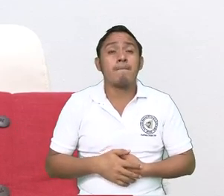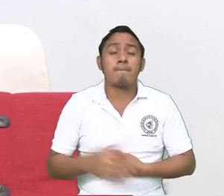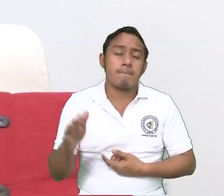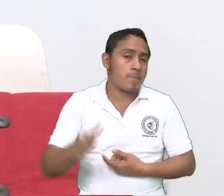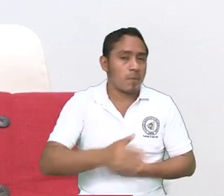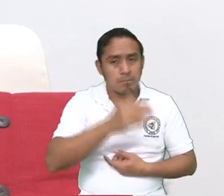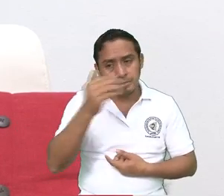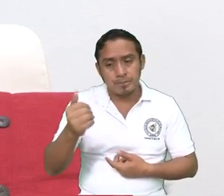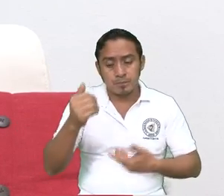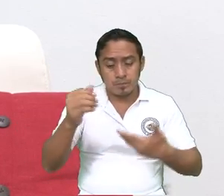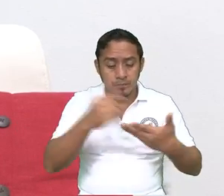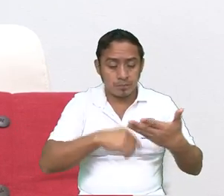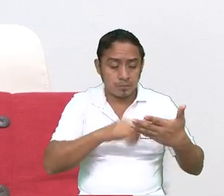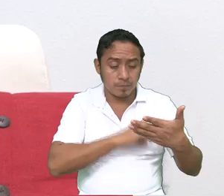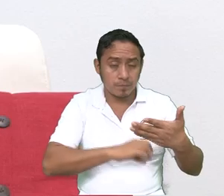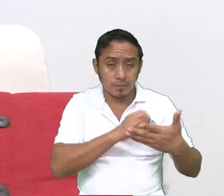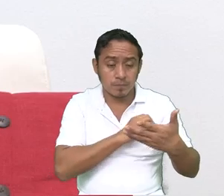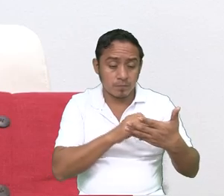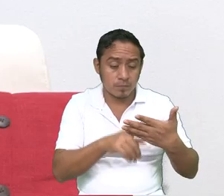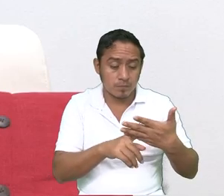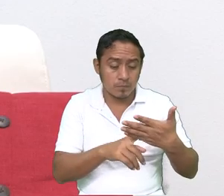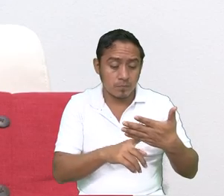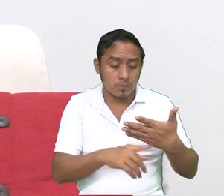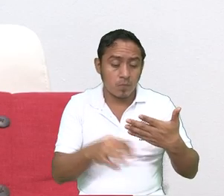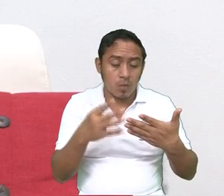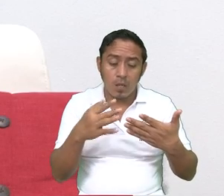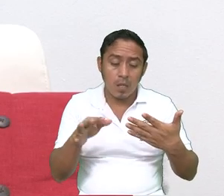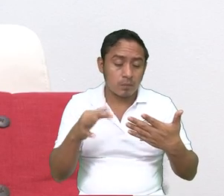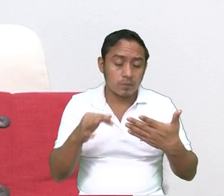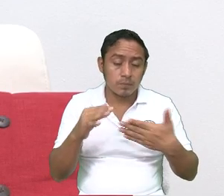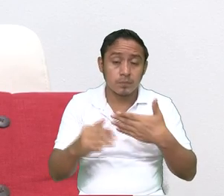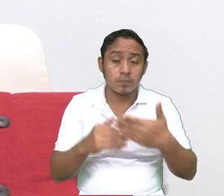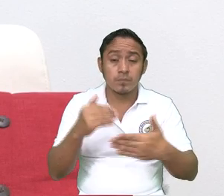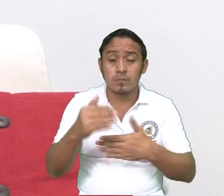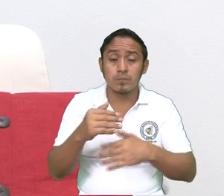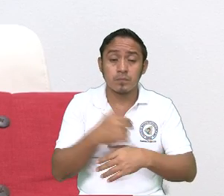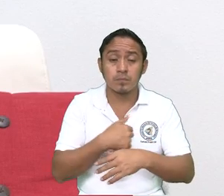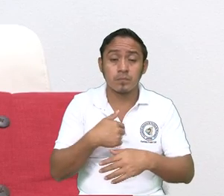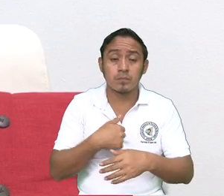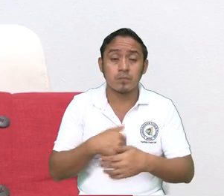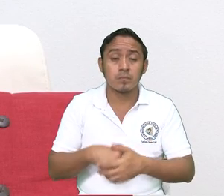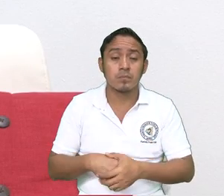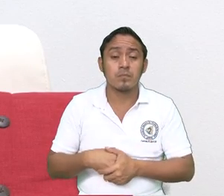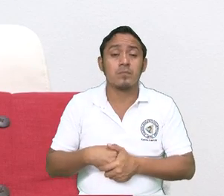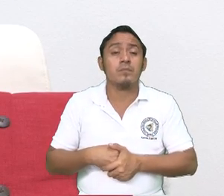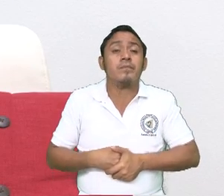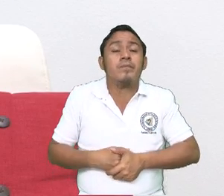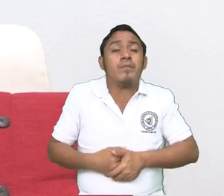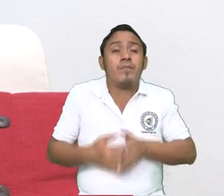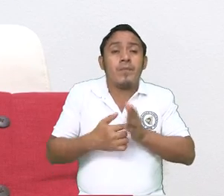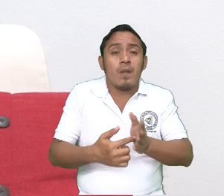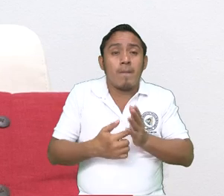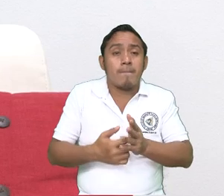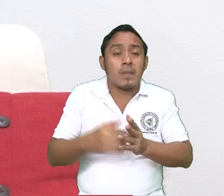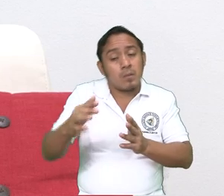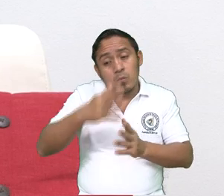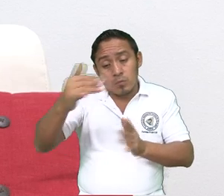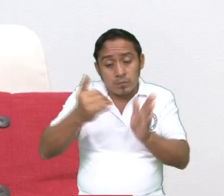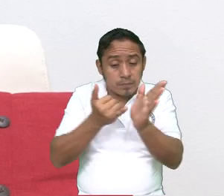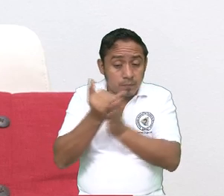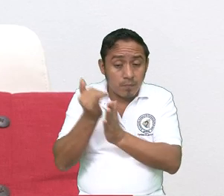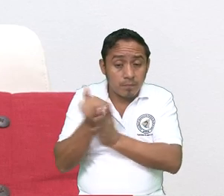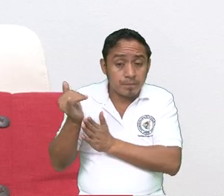características entonces nosotros pasamos al siguiente paso que sería por ejemplo enviar otro estudio no